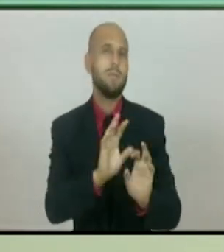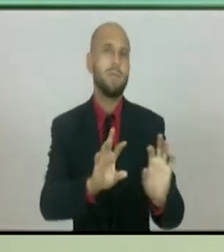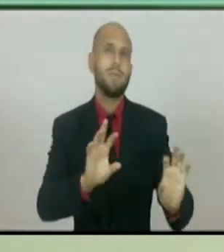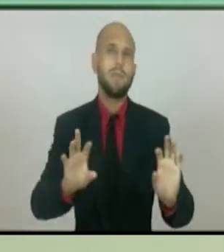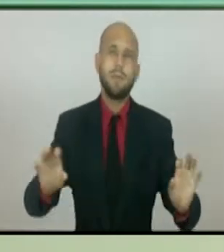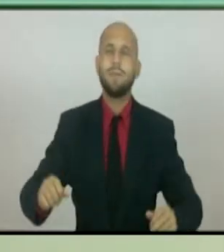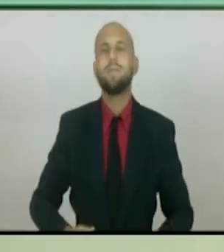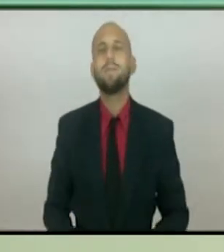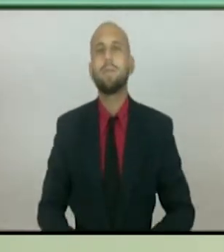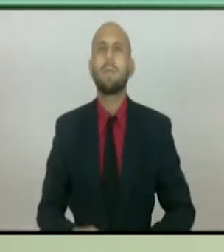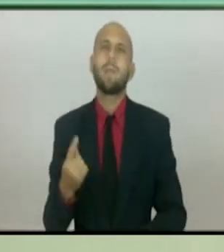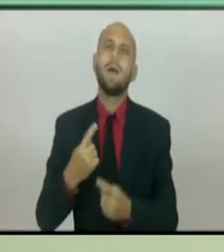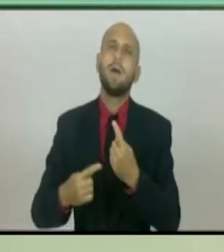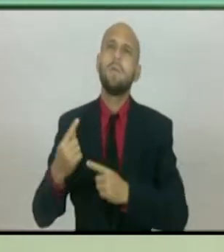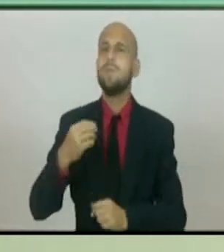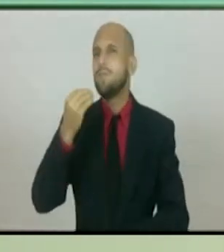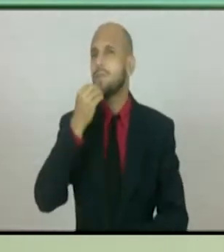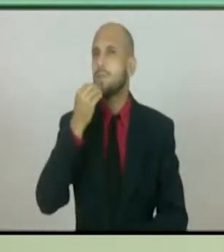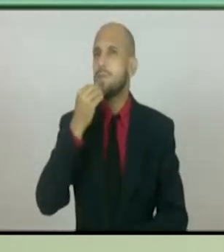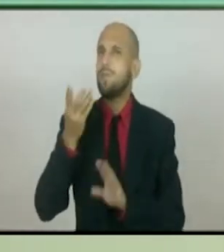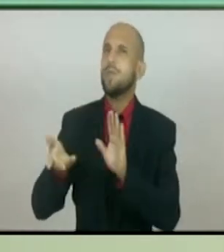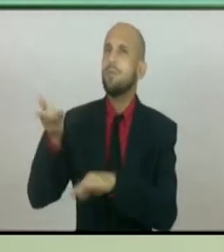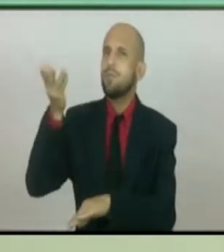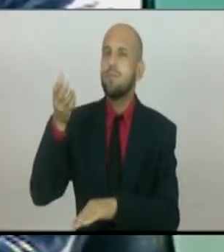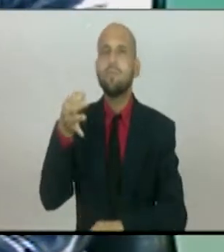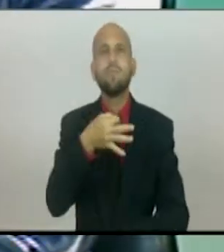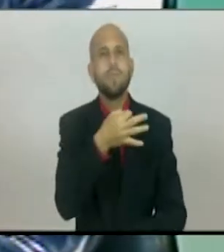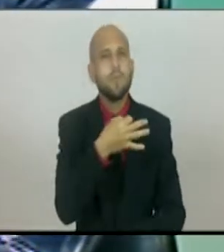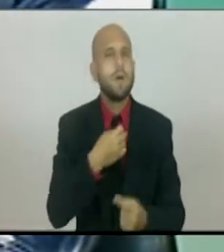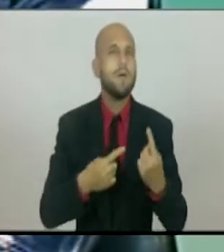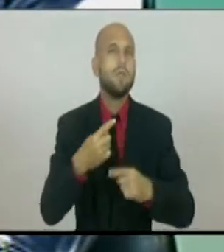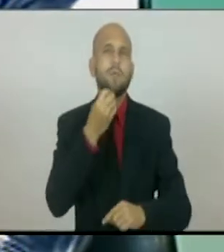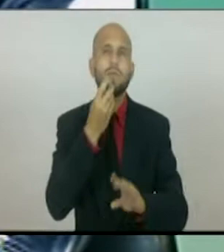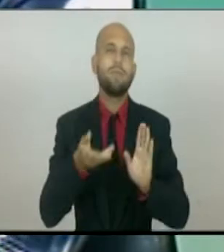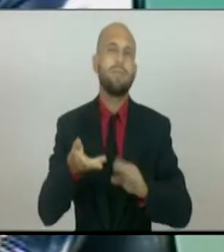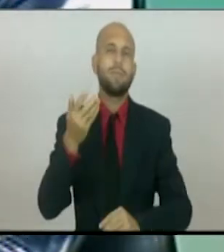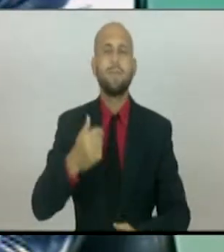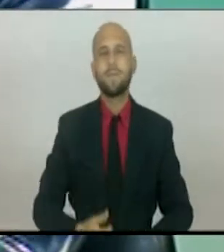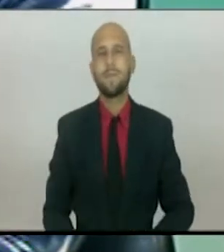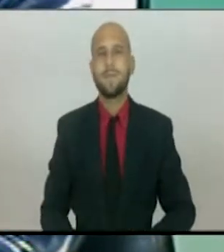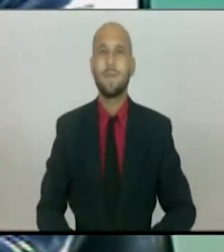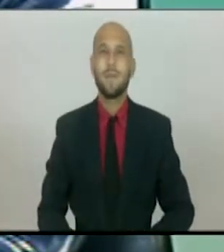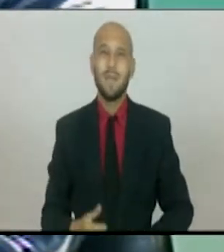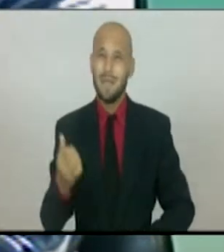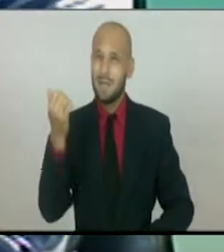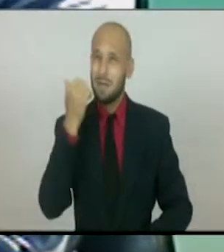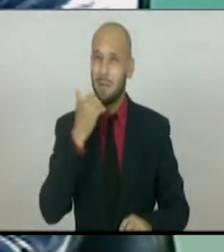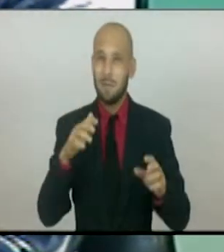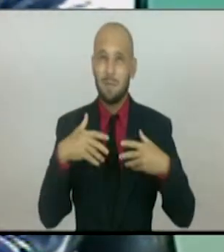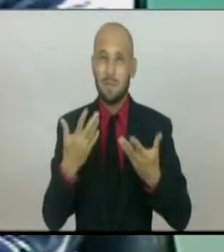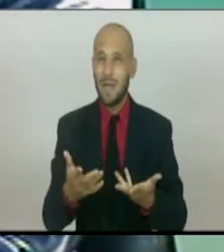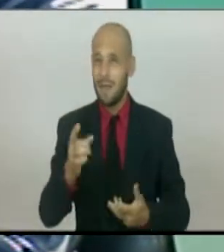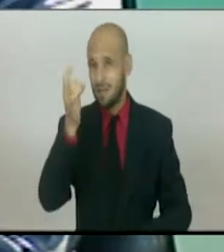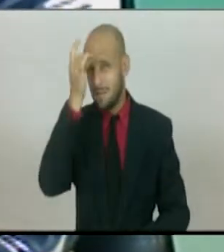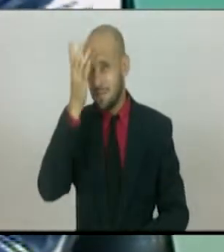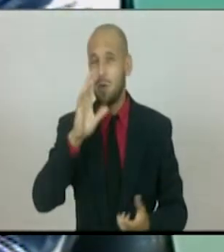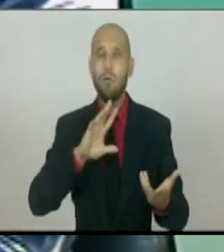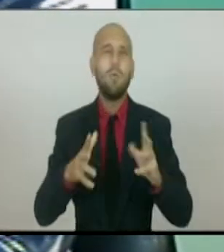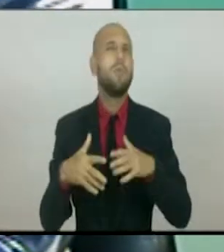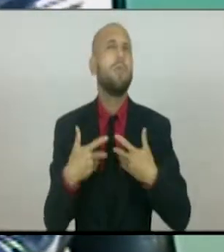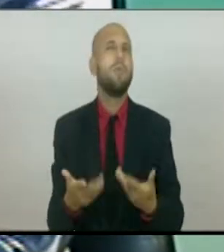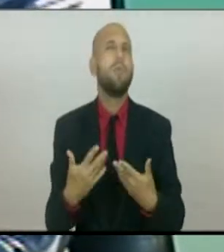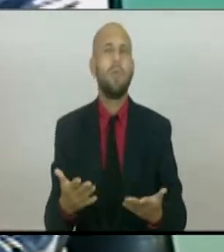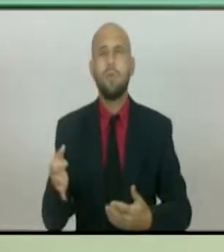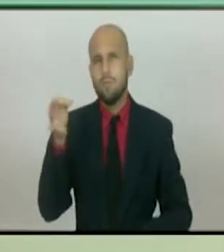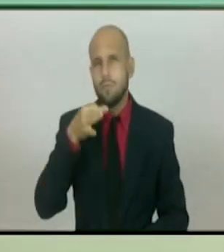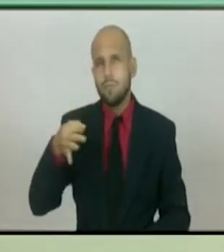localidad, un reporte elevado de casos. A ver, en nuestro territorio, ¿cuáles serían esas áreas que están más complicadas y por qué?